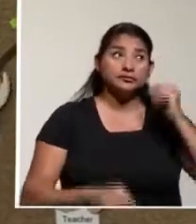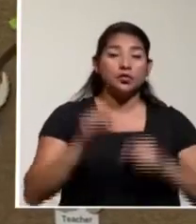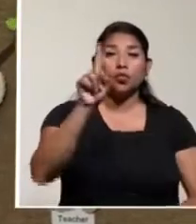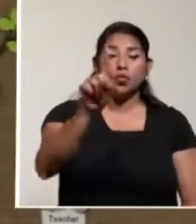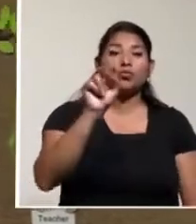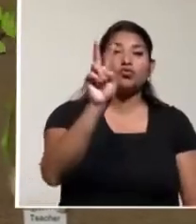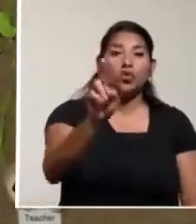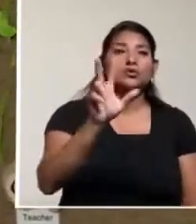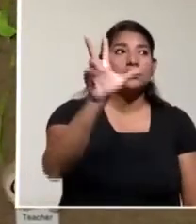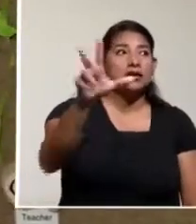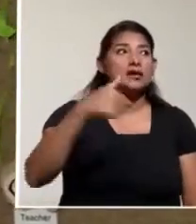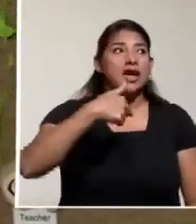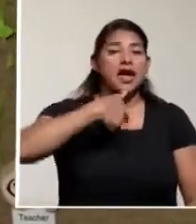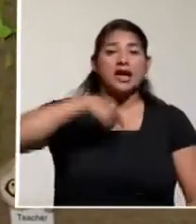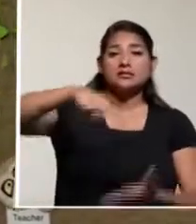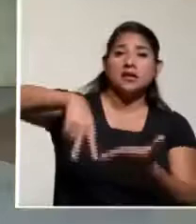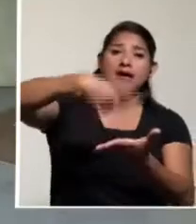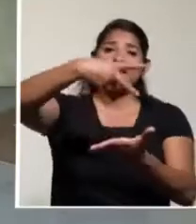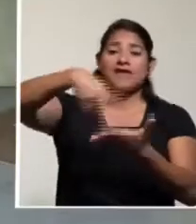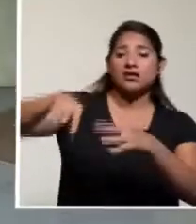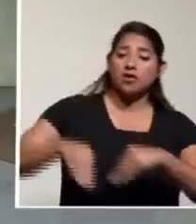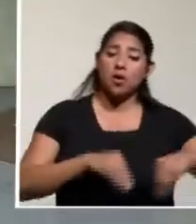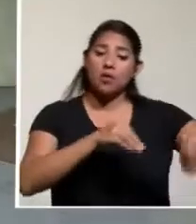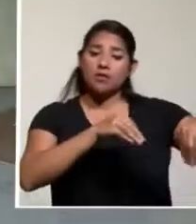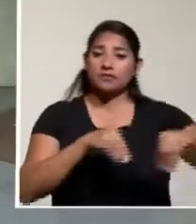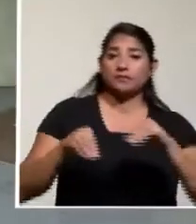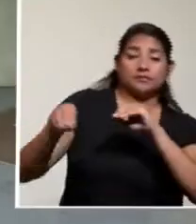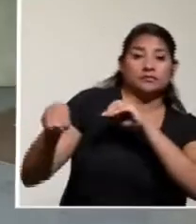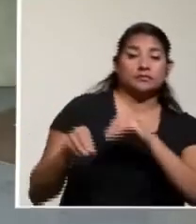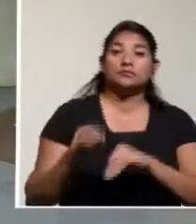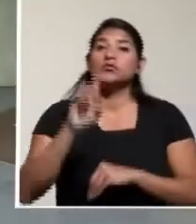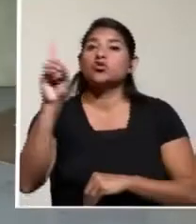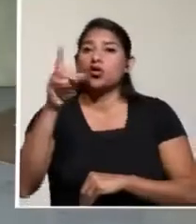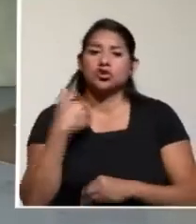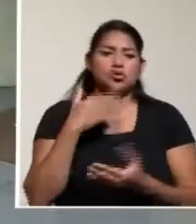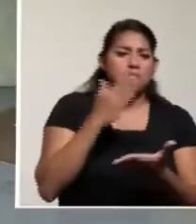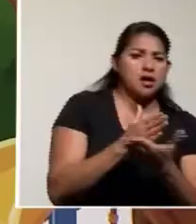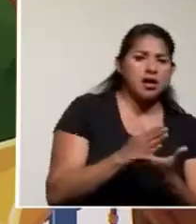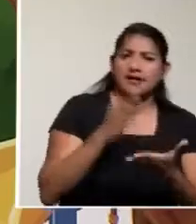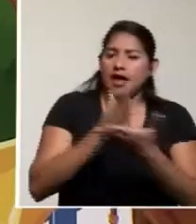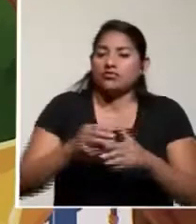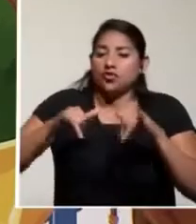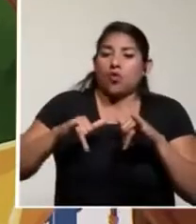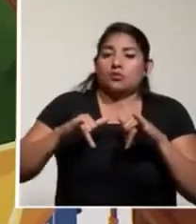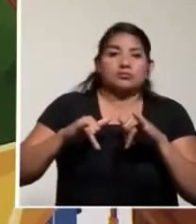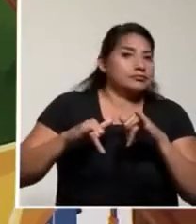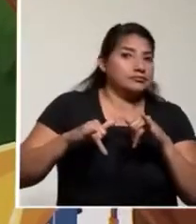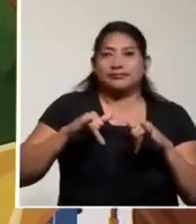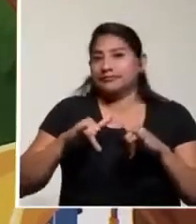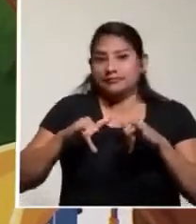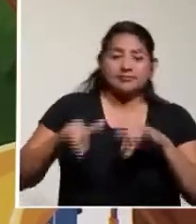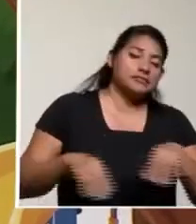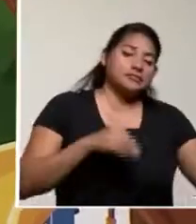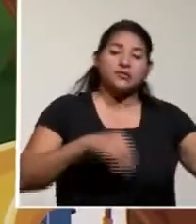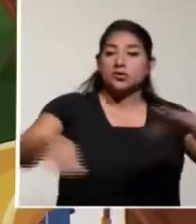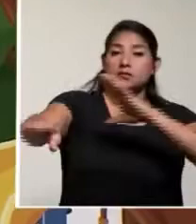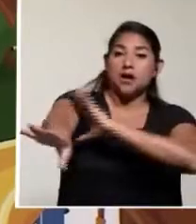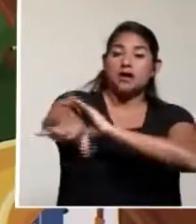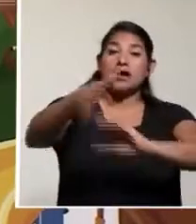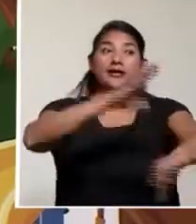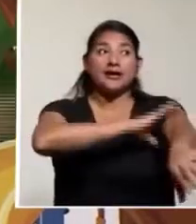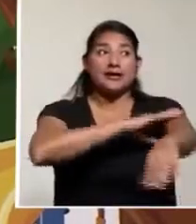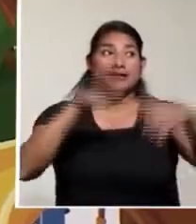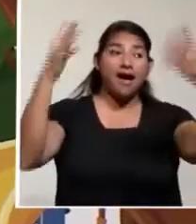1, 2, 3. Este es el baile del movimiento, donde no puedes quedarte quieto. Mueve tus brazos